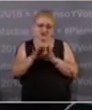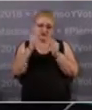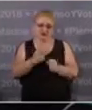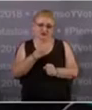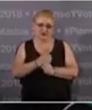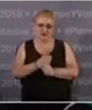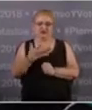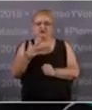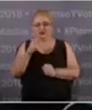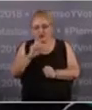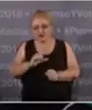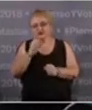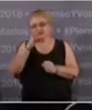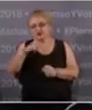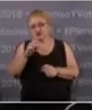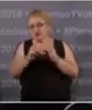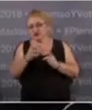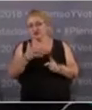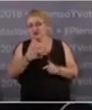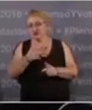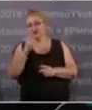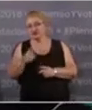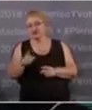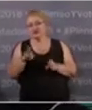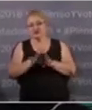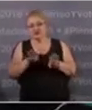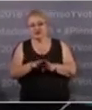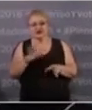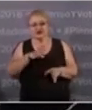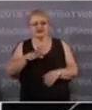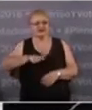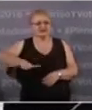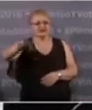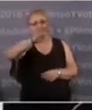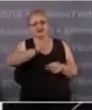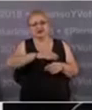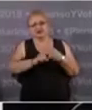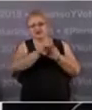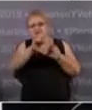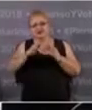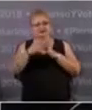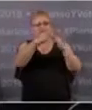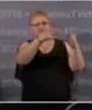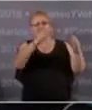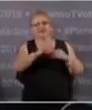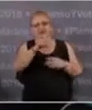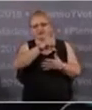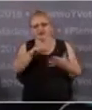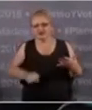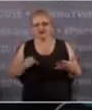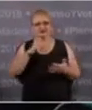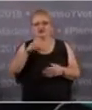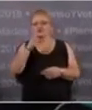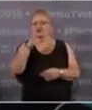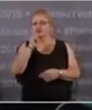principal problema es la violencia generalizada en el país y una inseguridad rampante. Y en ese sentido no podemos seguir experimentando las mismas